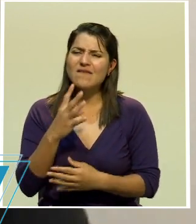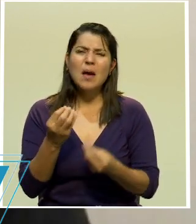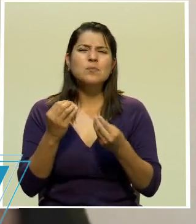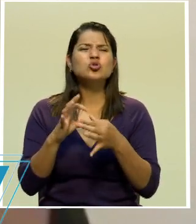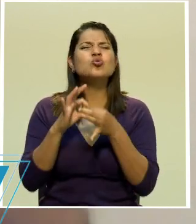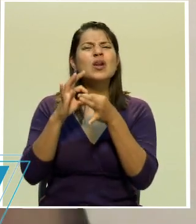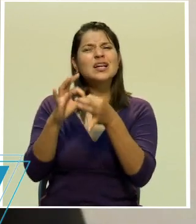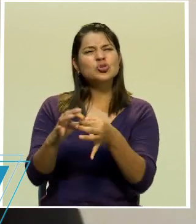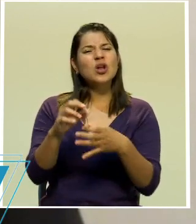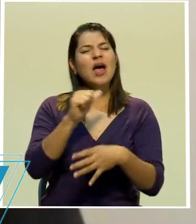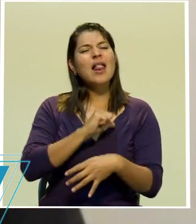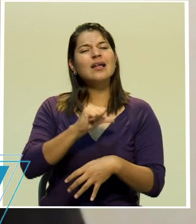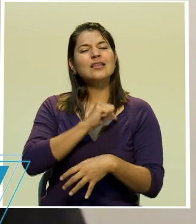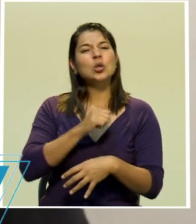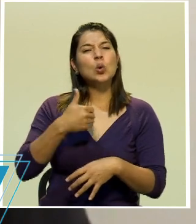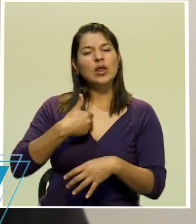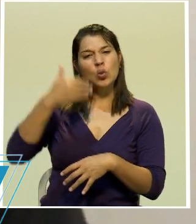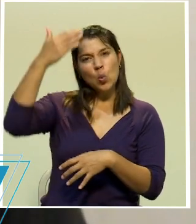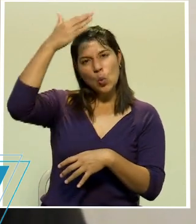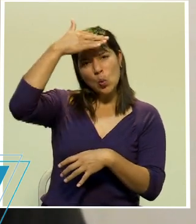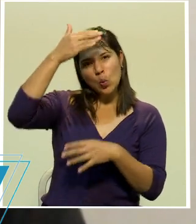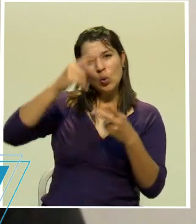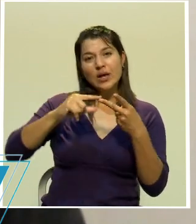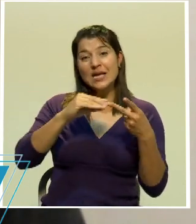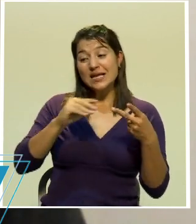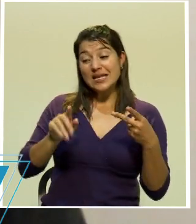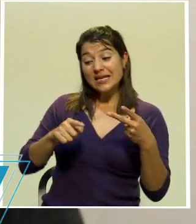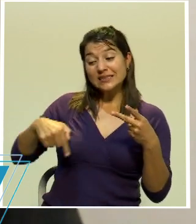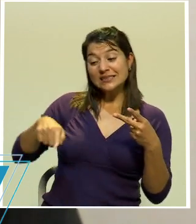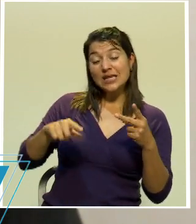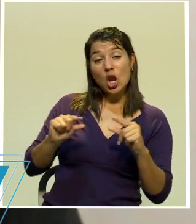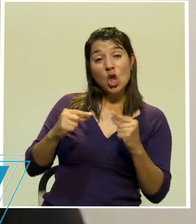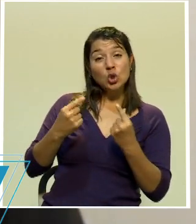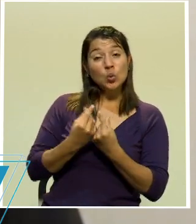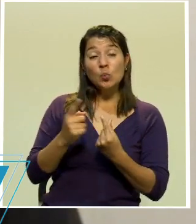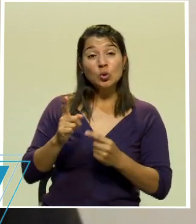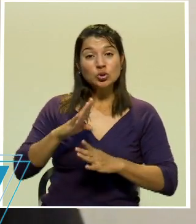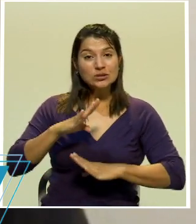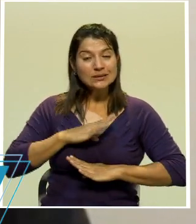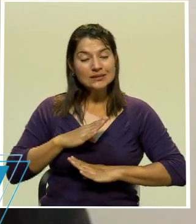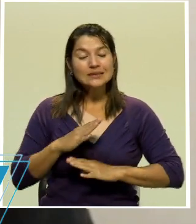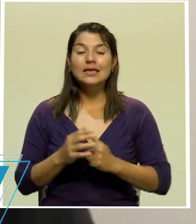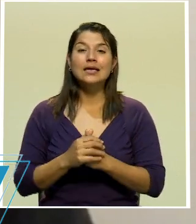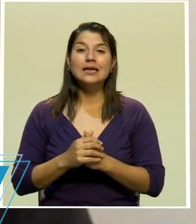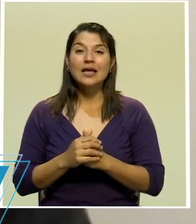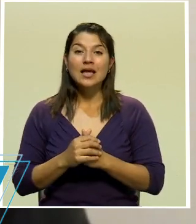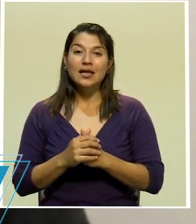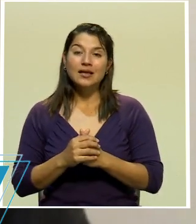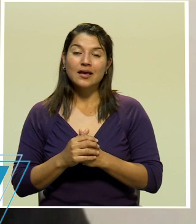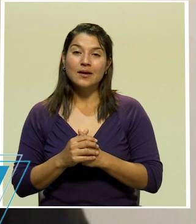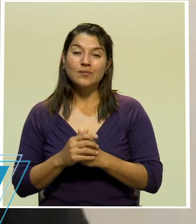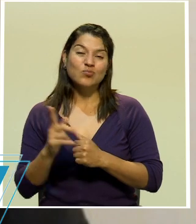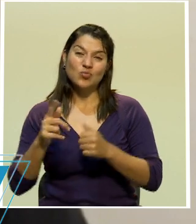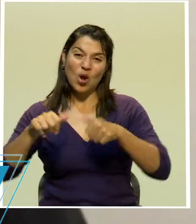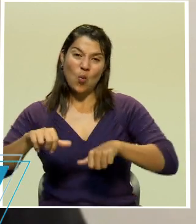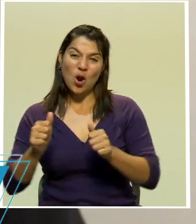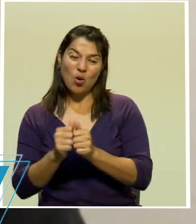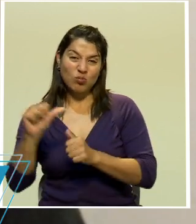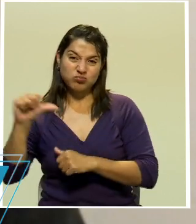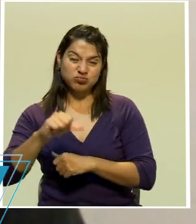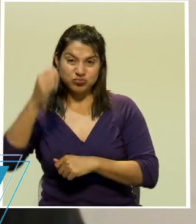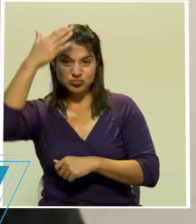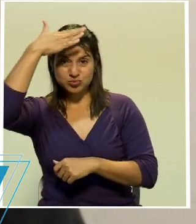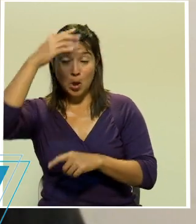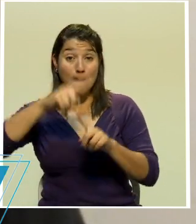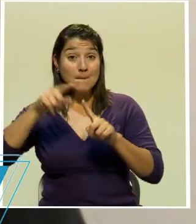y de estos pequeños grupos de Donald Trump que siguen sin reconocer la elección, hoy salió una encuesta muy interesante en la que encontraron que el 80% de